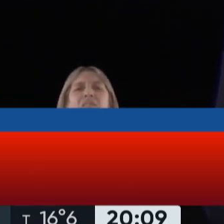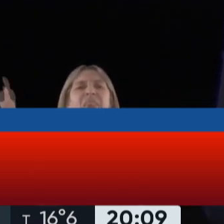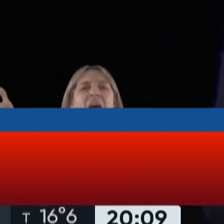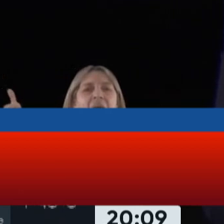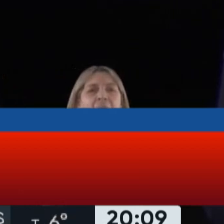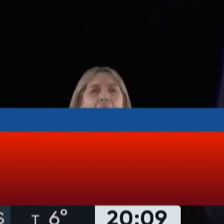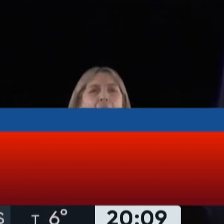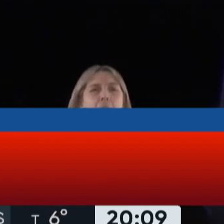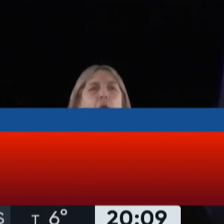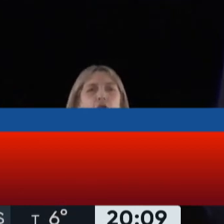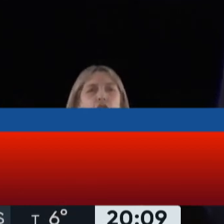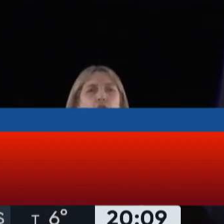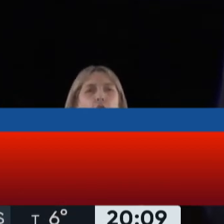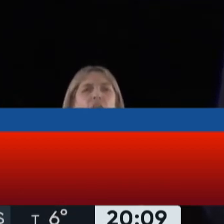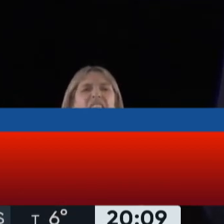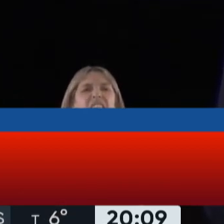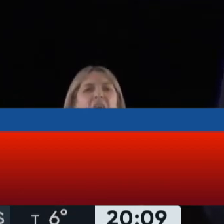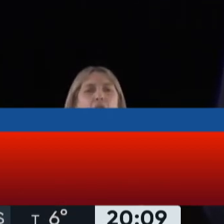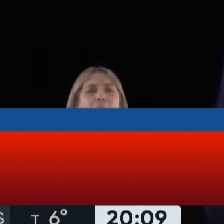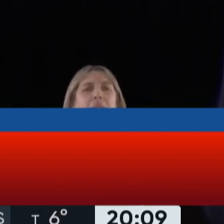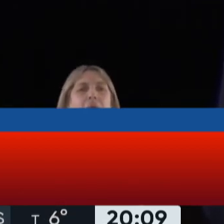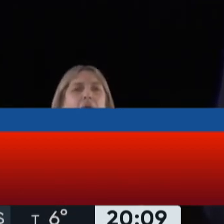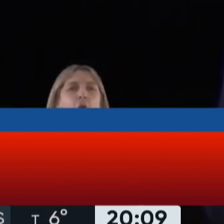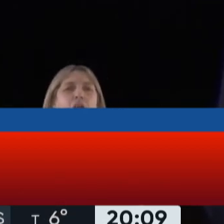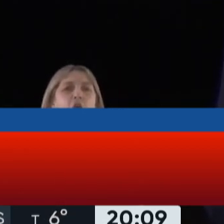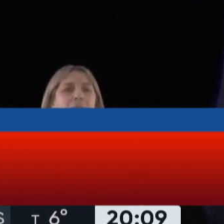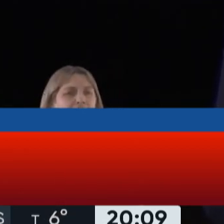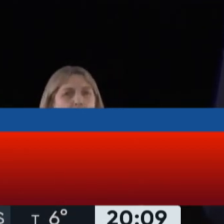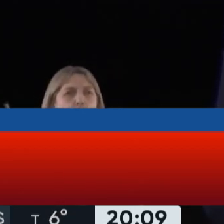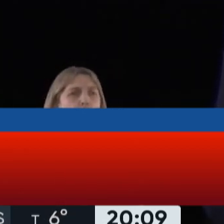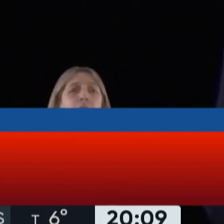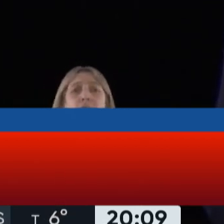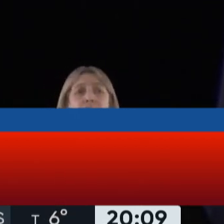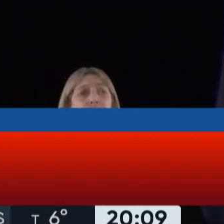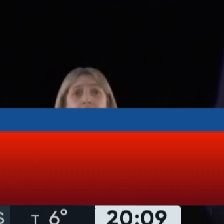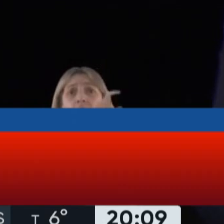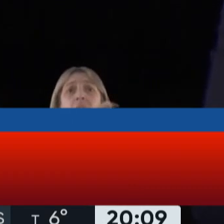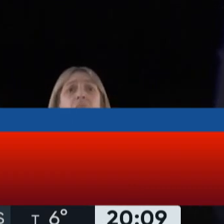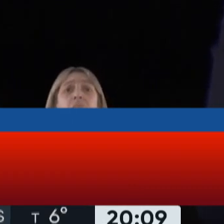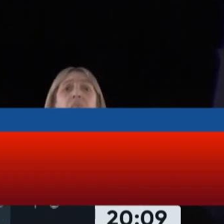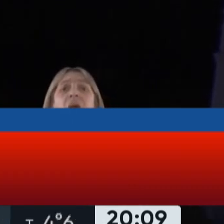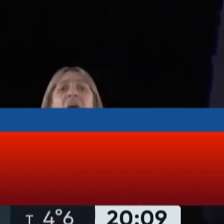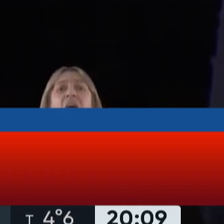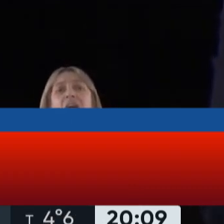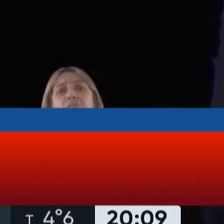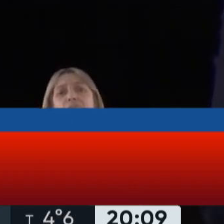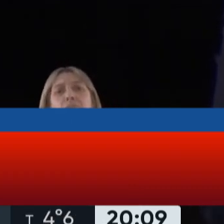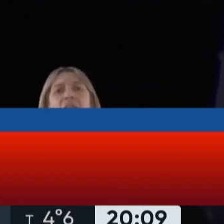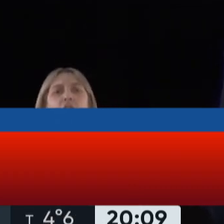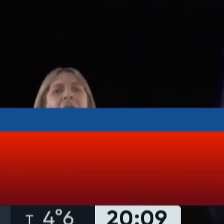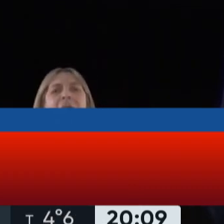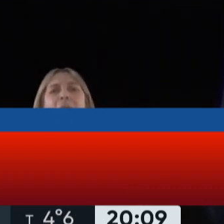Estado. Quiero decirles que mis hermanos no se benefician con ninguna